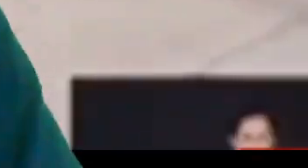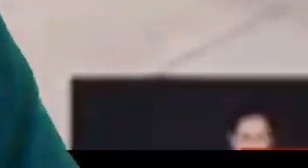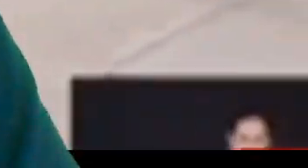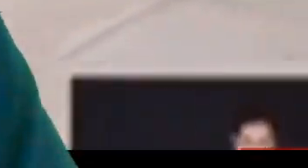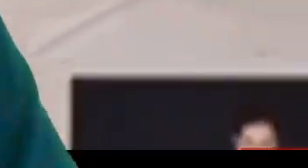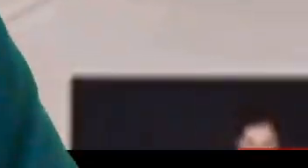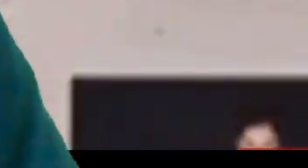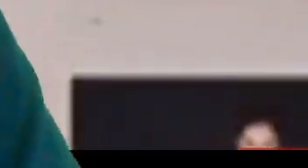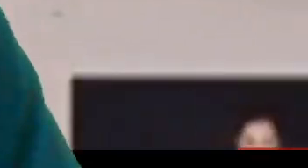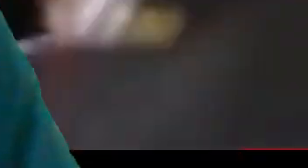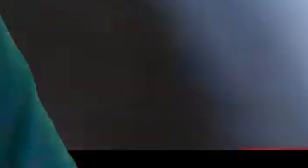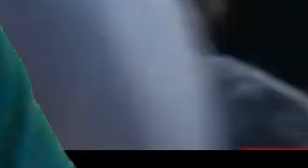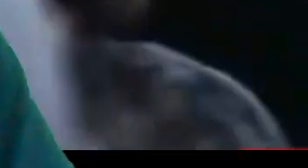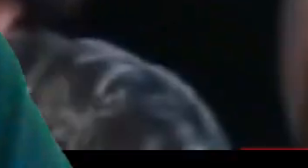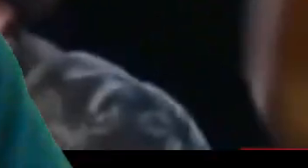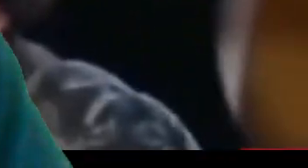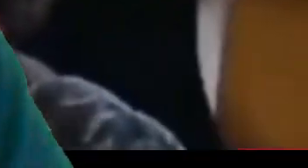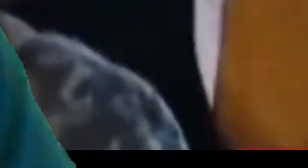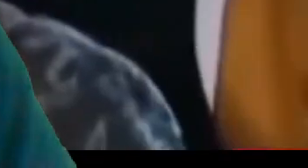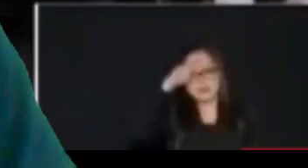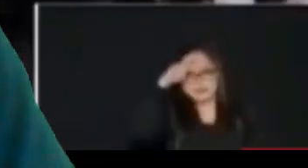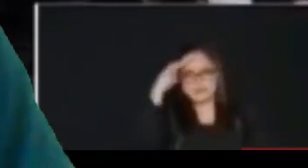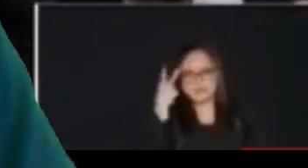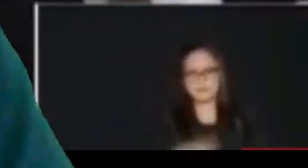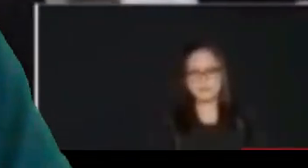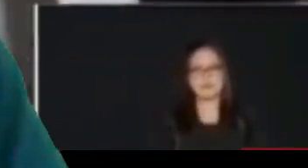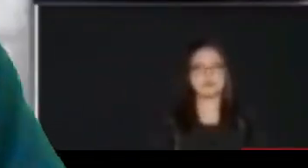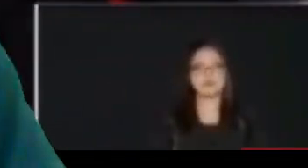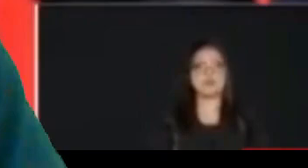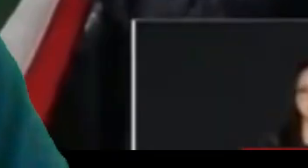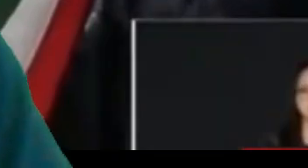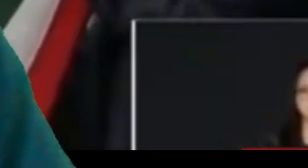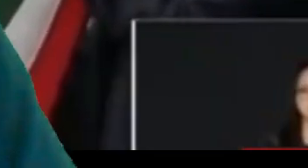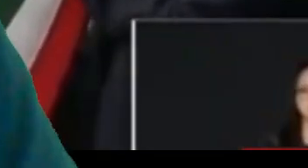para que no te aburran. En fin,